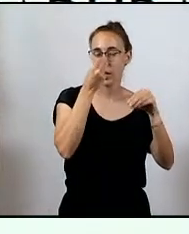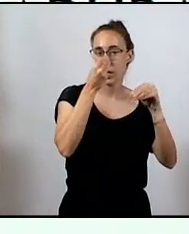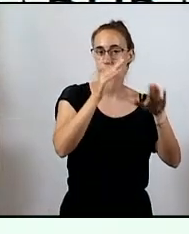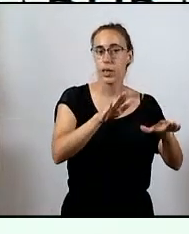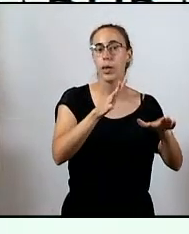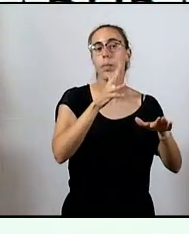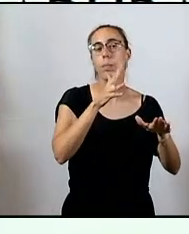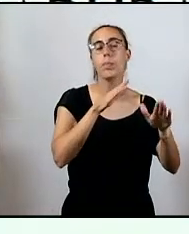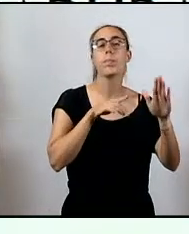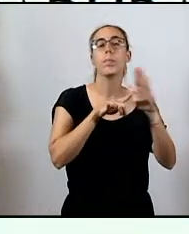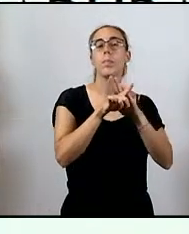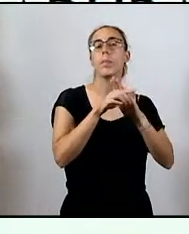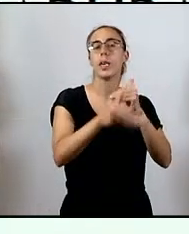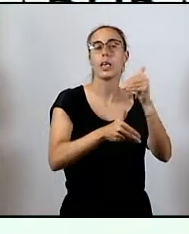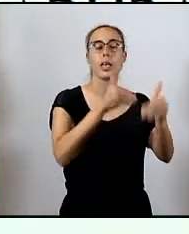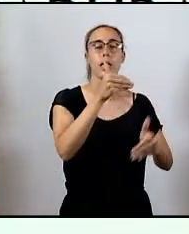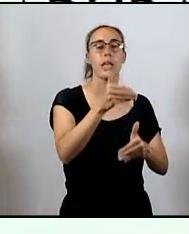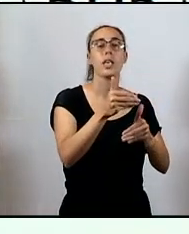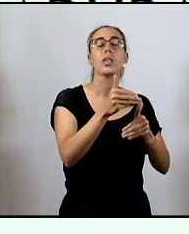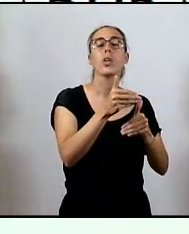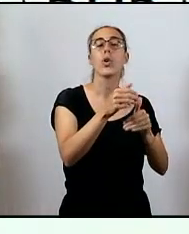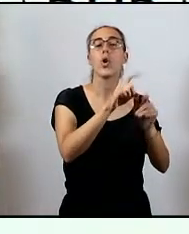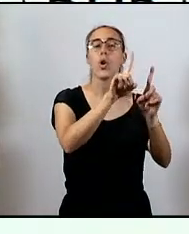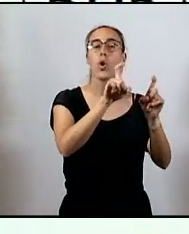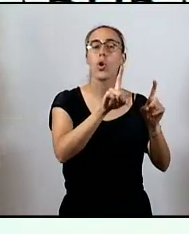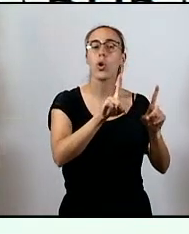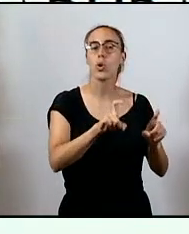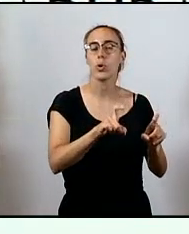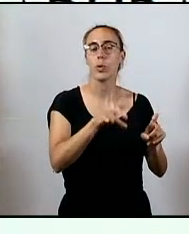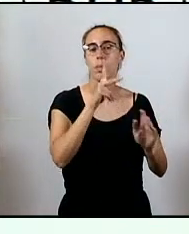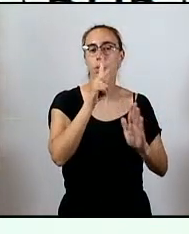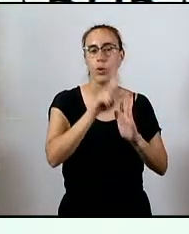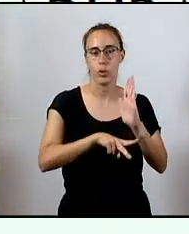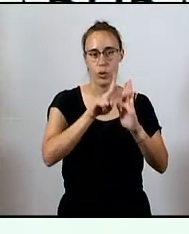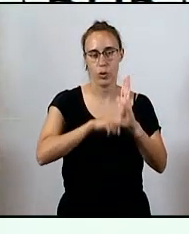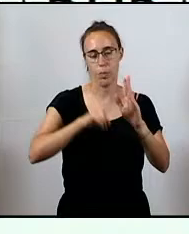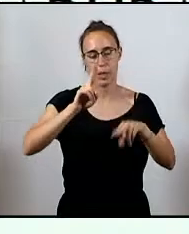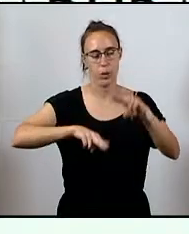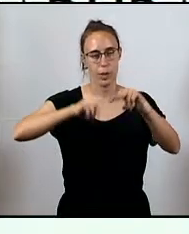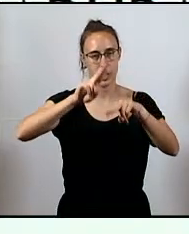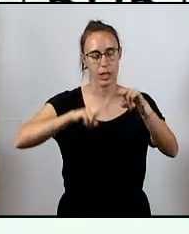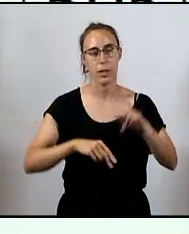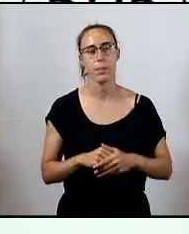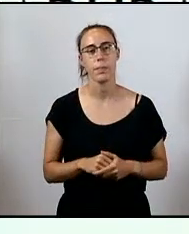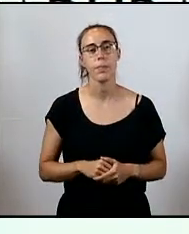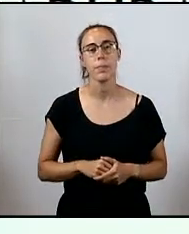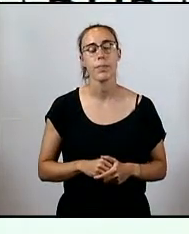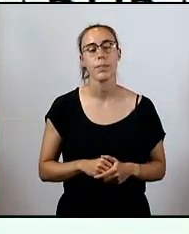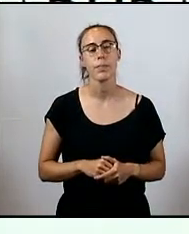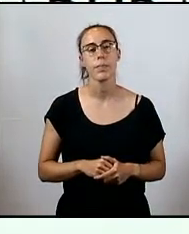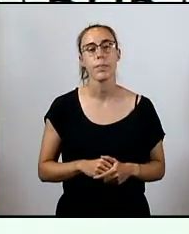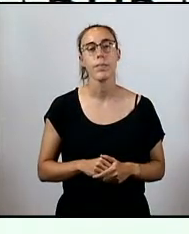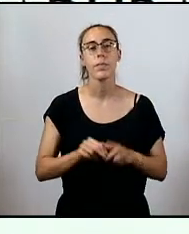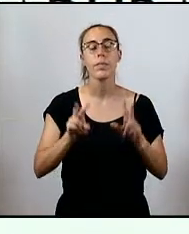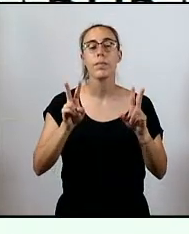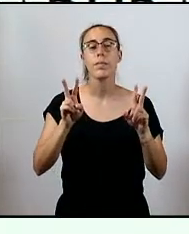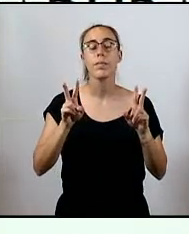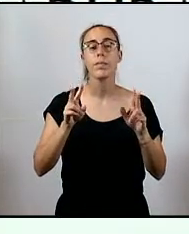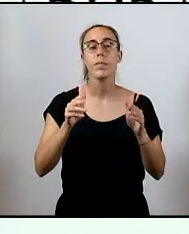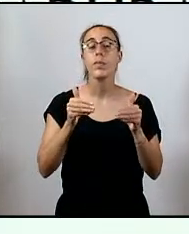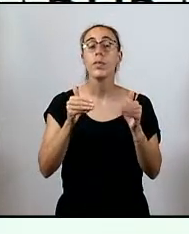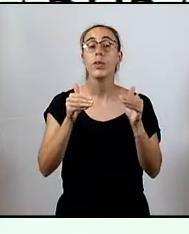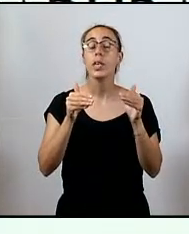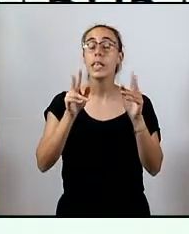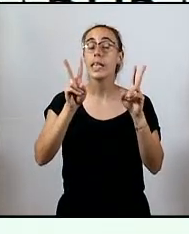de consulta en los términos previstos en la normativa urbanística. En cuanto a la nueva línea de ayudas para fomentar